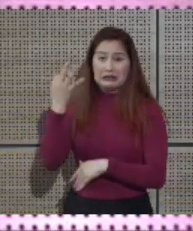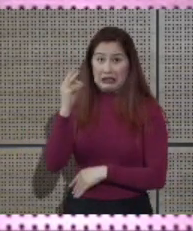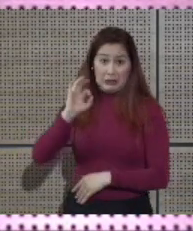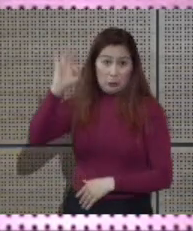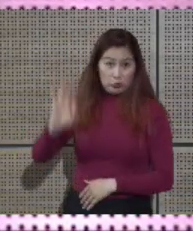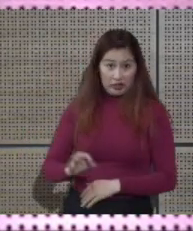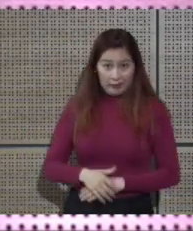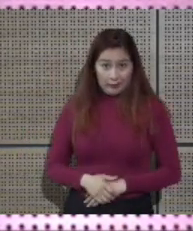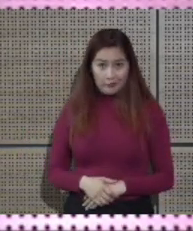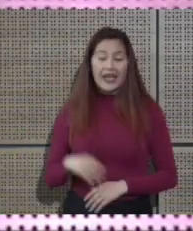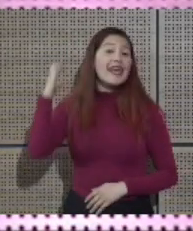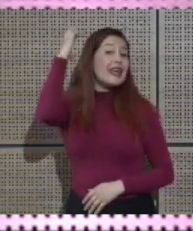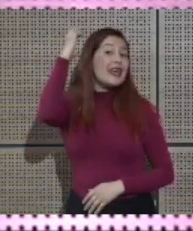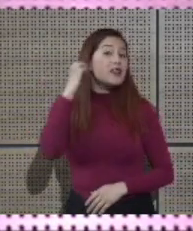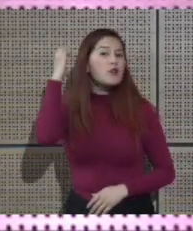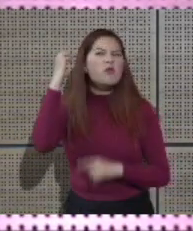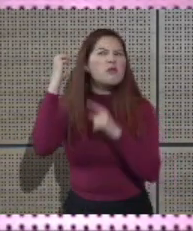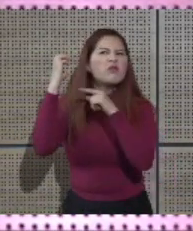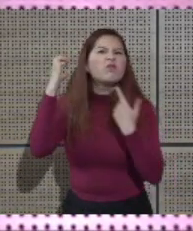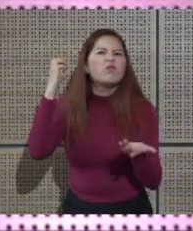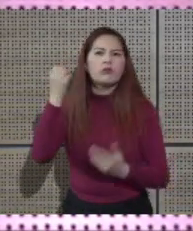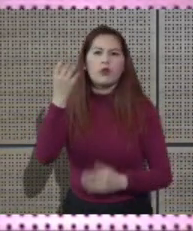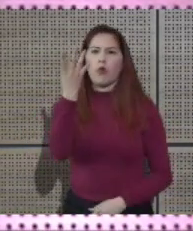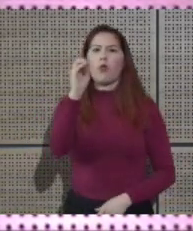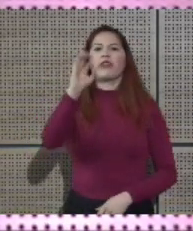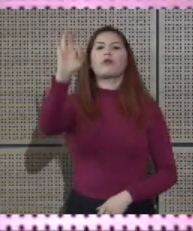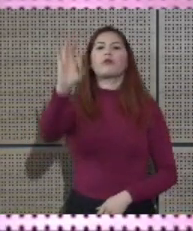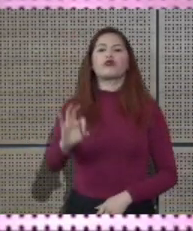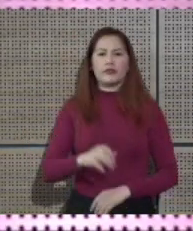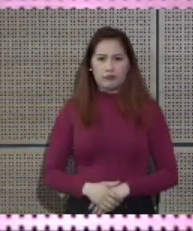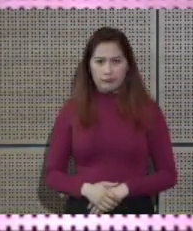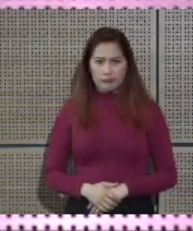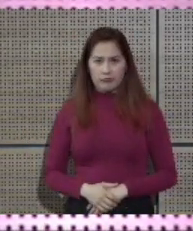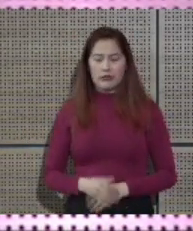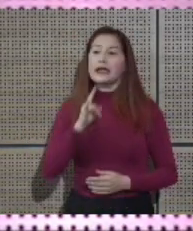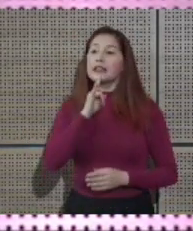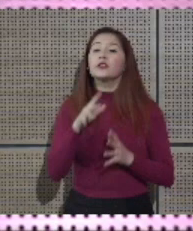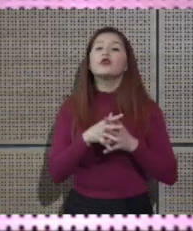Europa está por arriba del 40%, igual que los Estados Unidos.